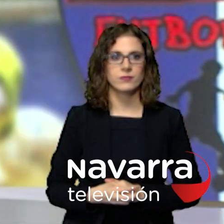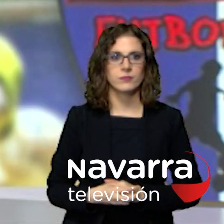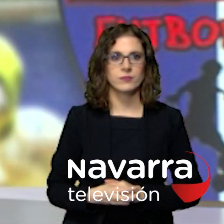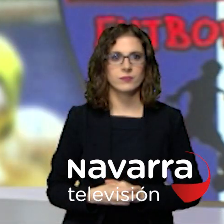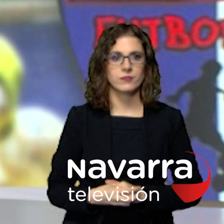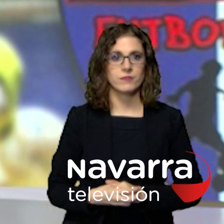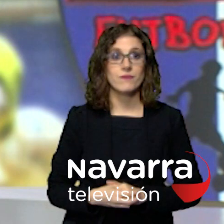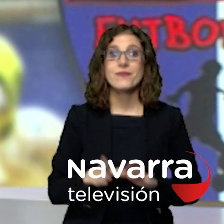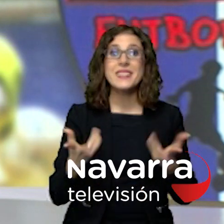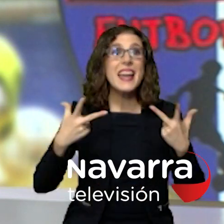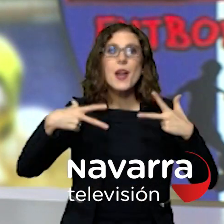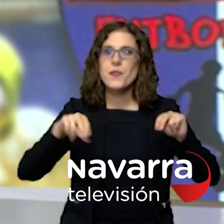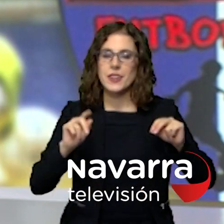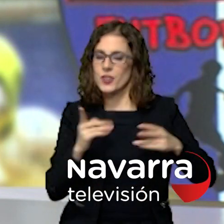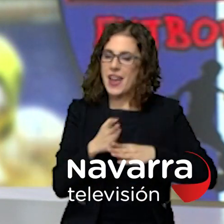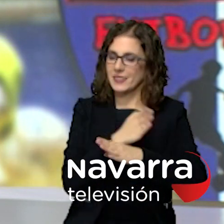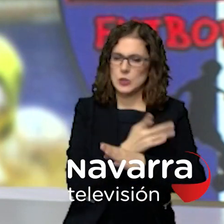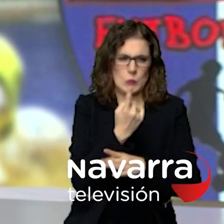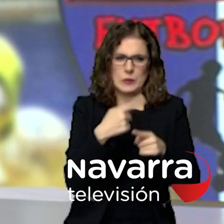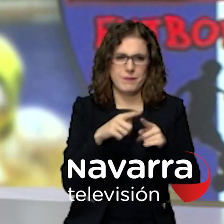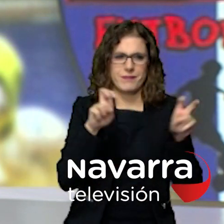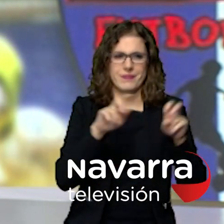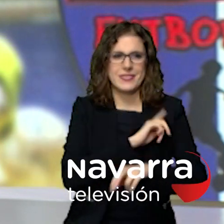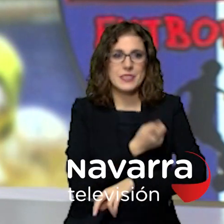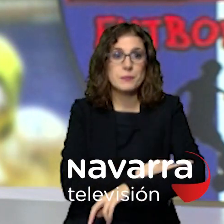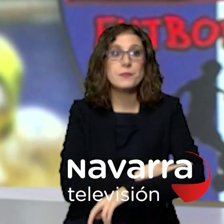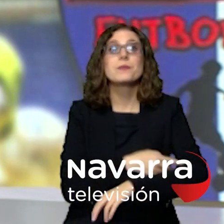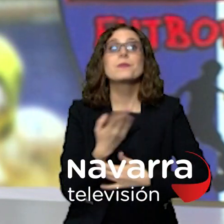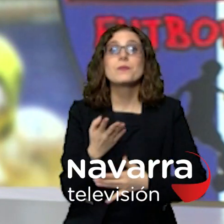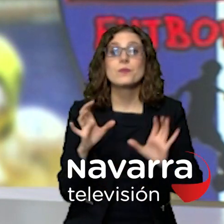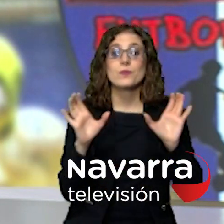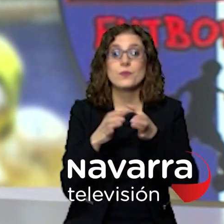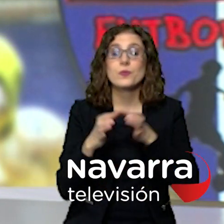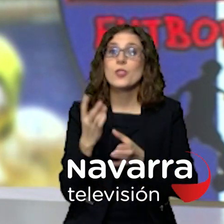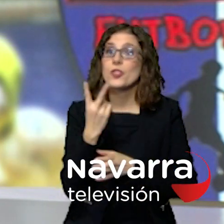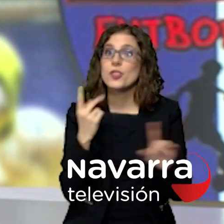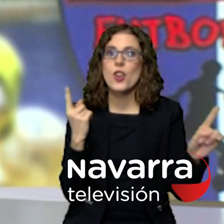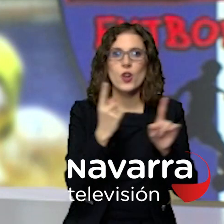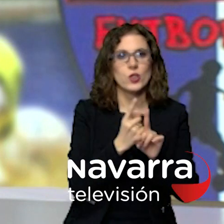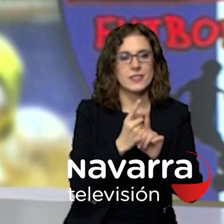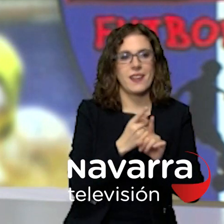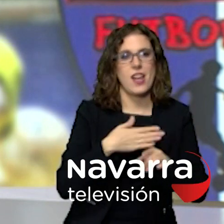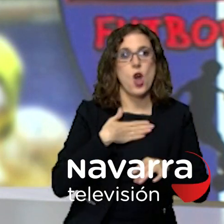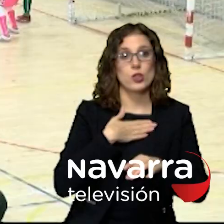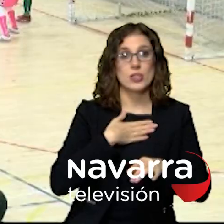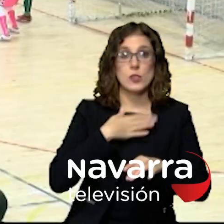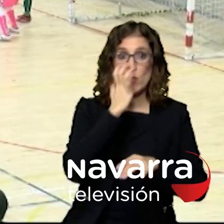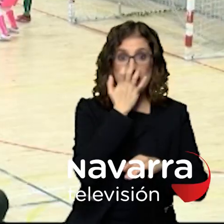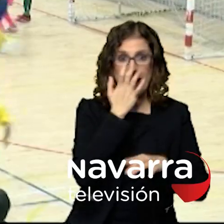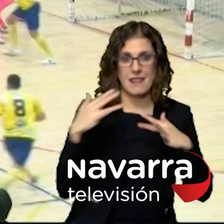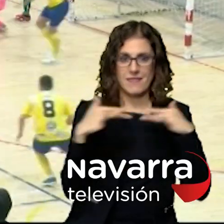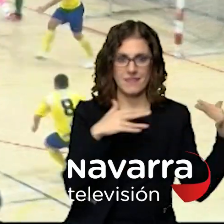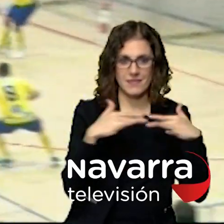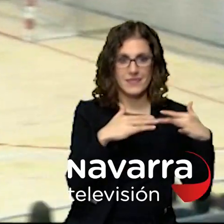Y antes de terminar un apunte deportivo, el Colo Colo Zaragozano y el Talavera serán los rivales de Osasuna Magna y Aspil Vidal en la Copa del Rey tras el